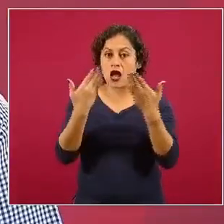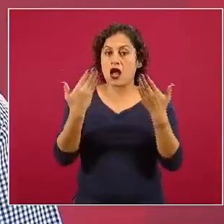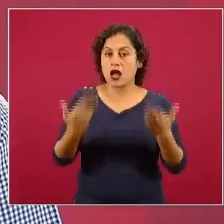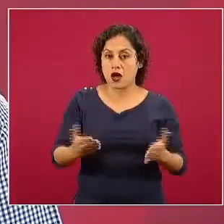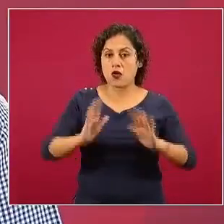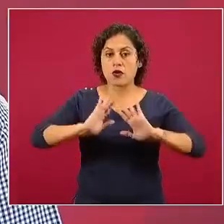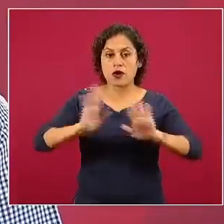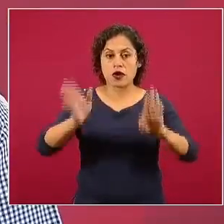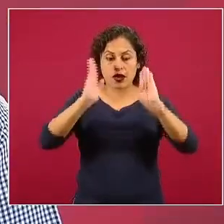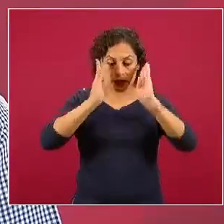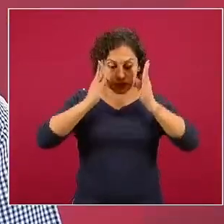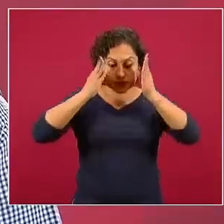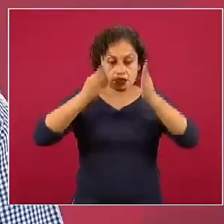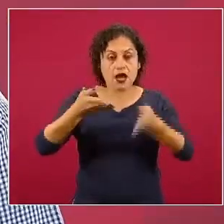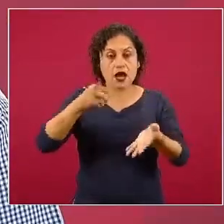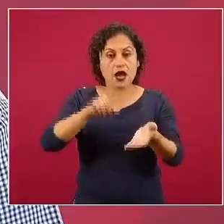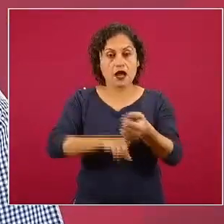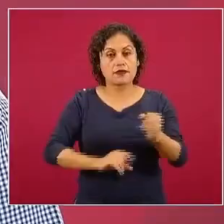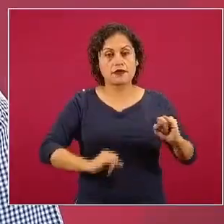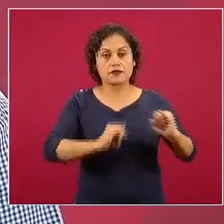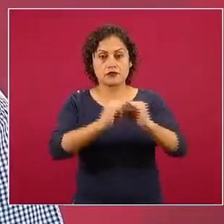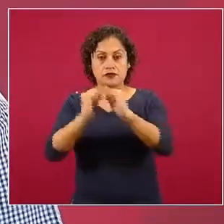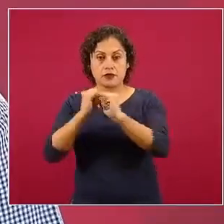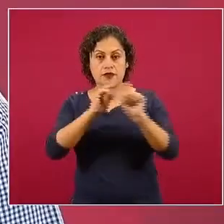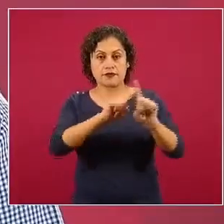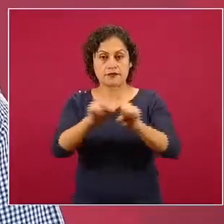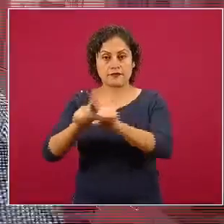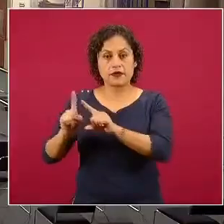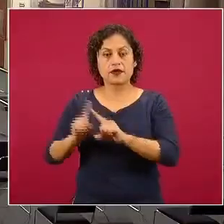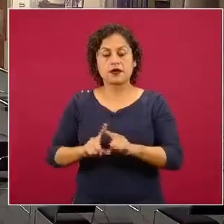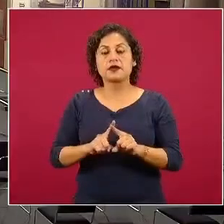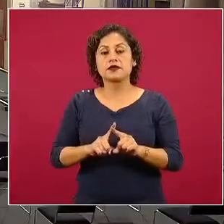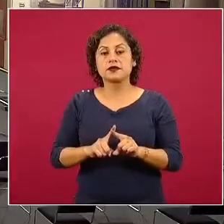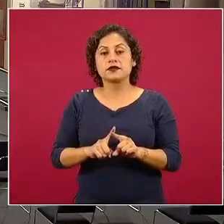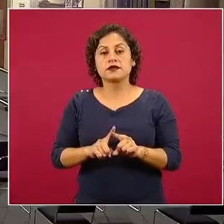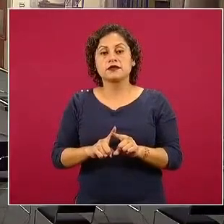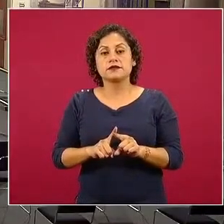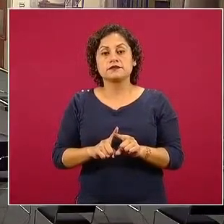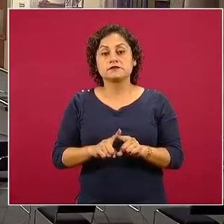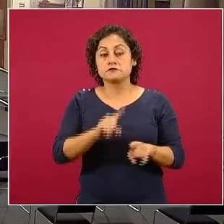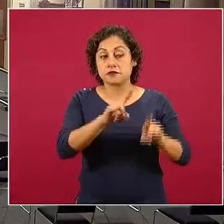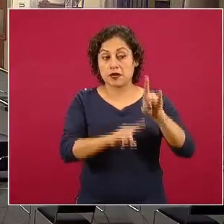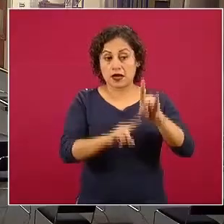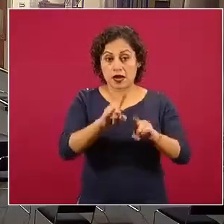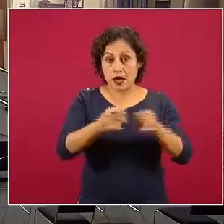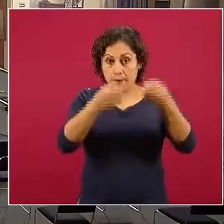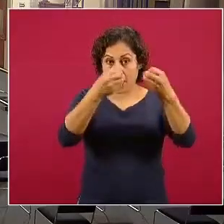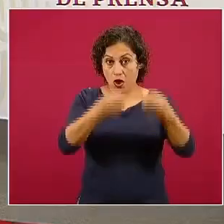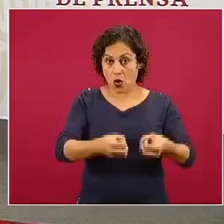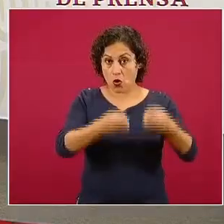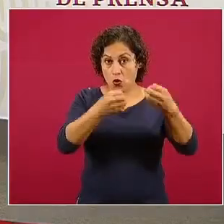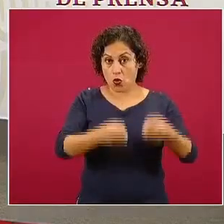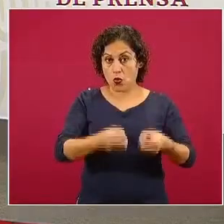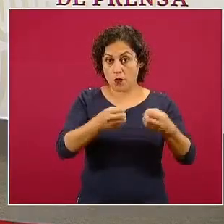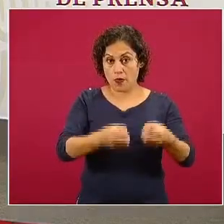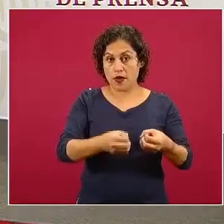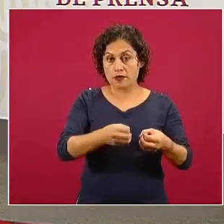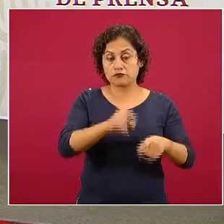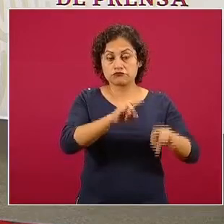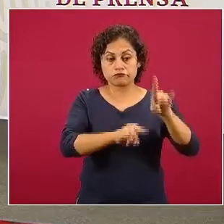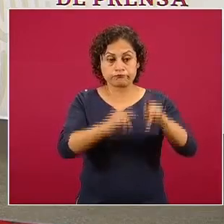cada una de las entidades e instituciones es que las camas que se están utilizando, es decir, las camas que en su momento